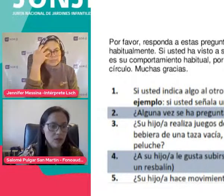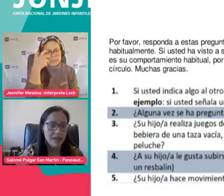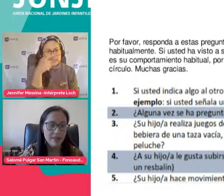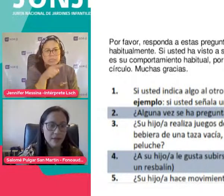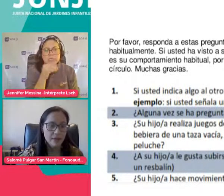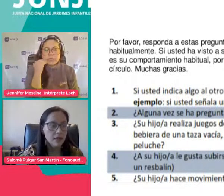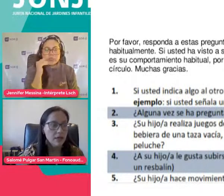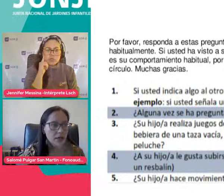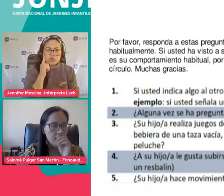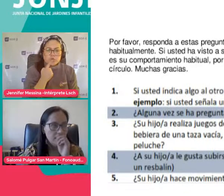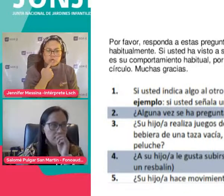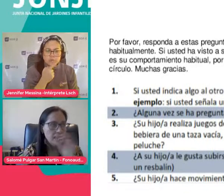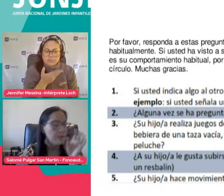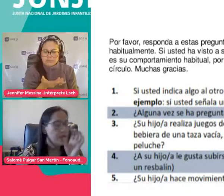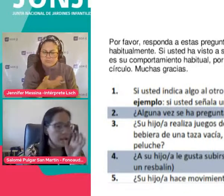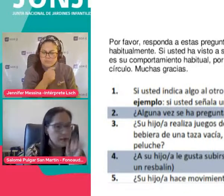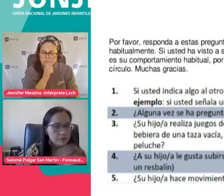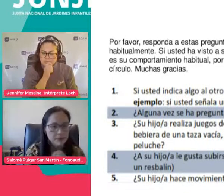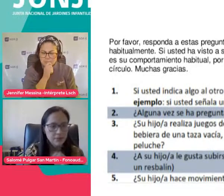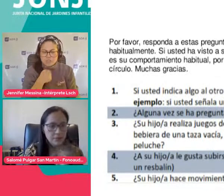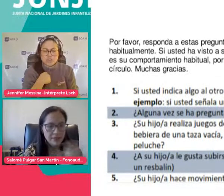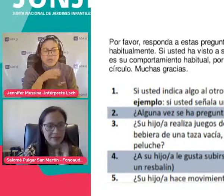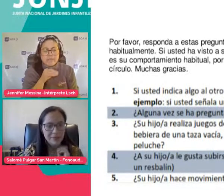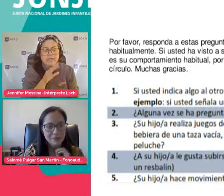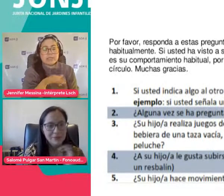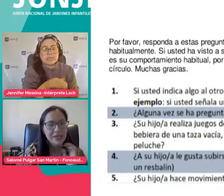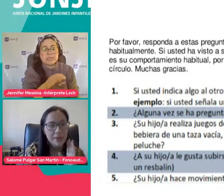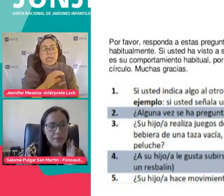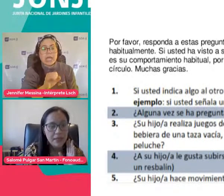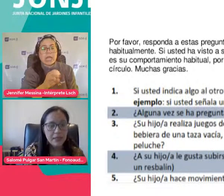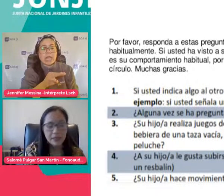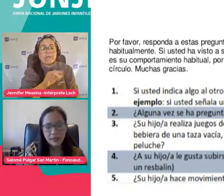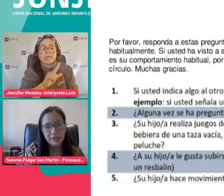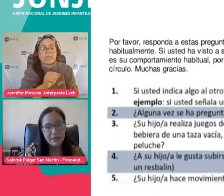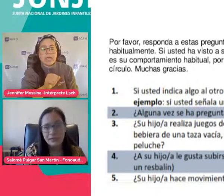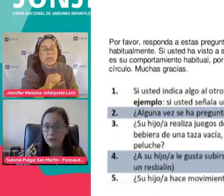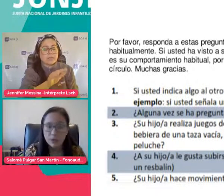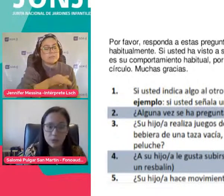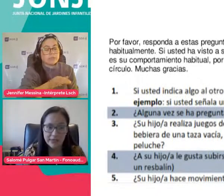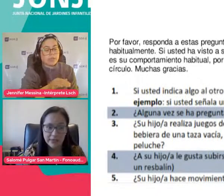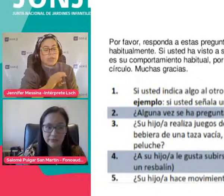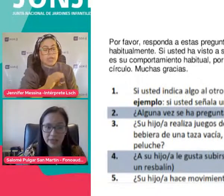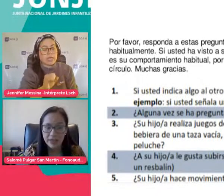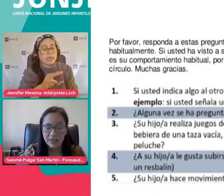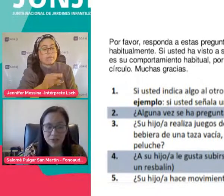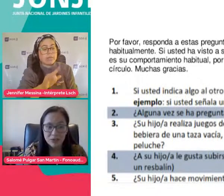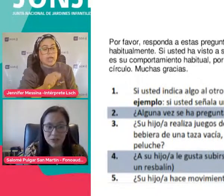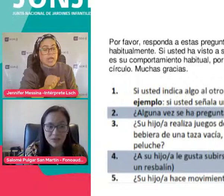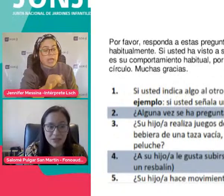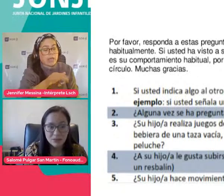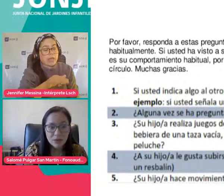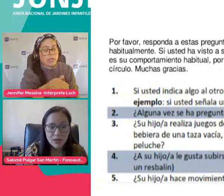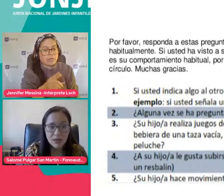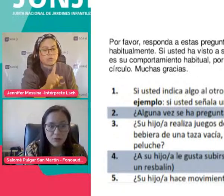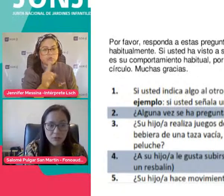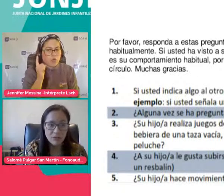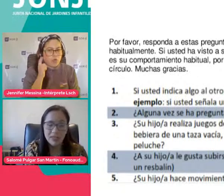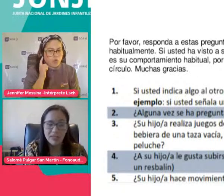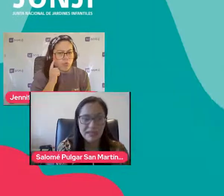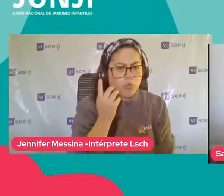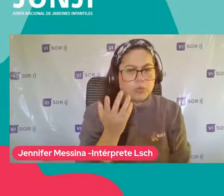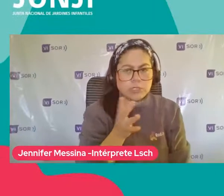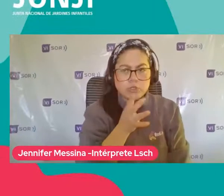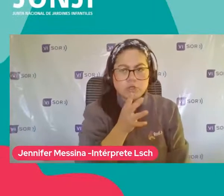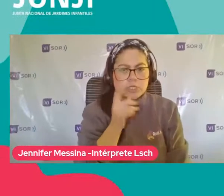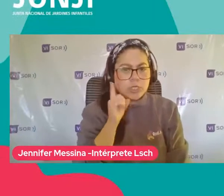resulta Que ellos le hablan Camila Estoy inventando Pero Camila Y parece que no escuchara Entonces yo no sé Si es sorda O